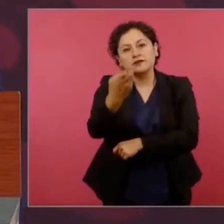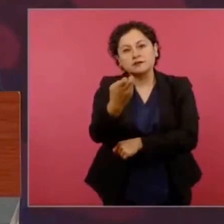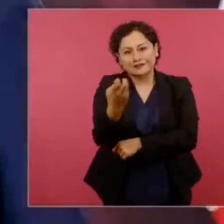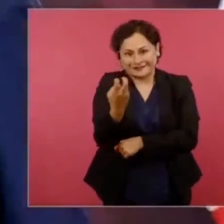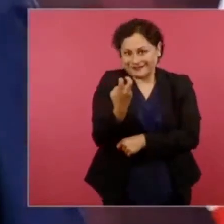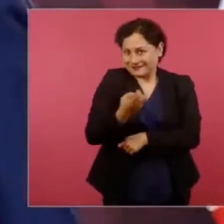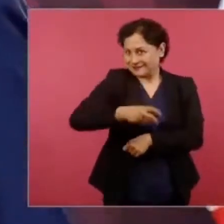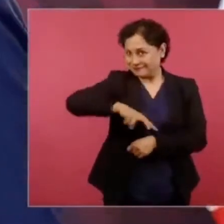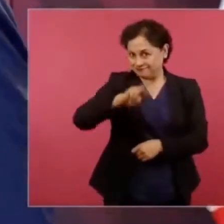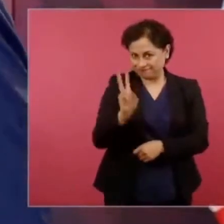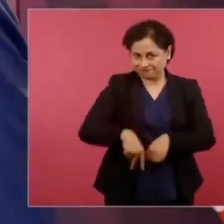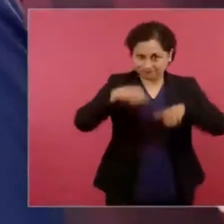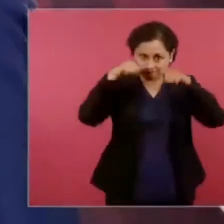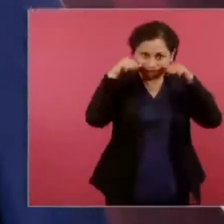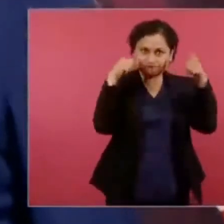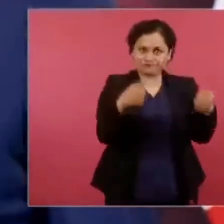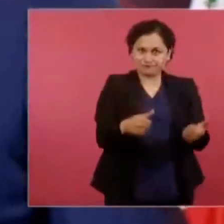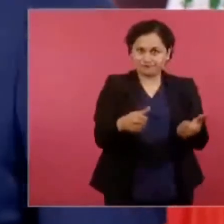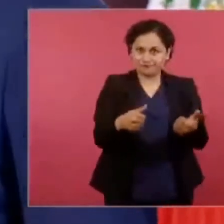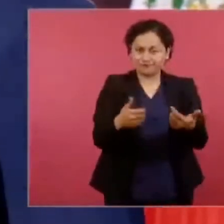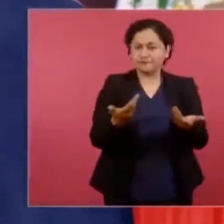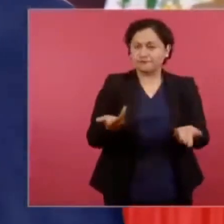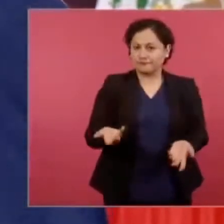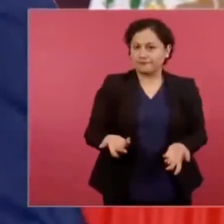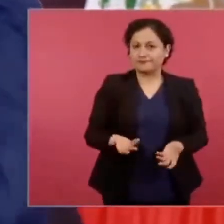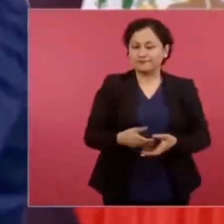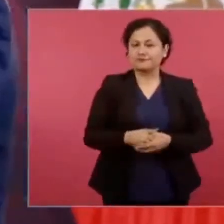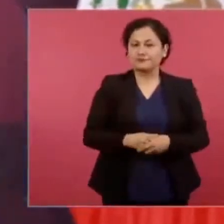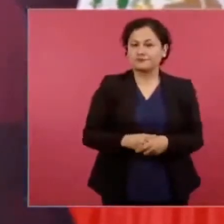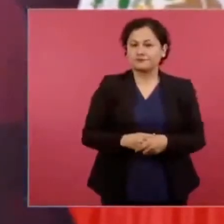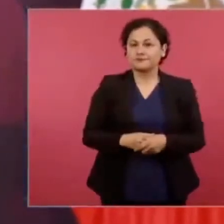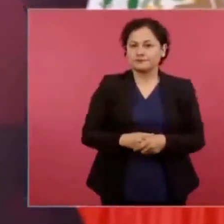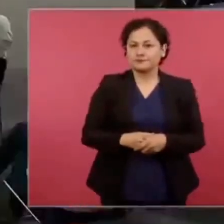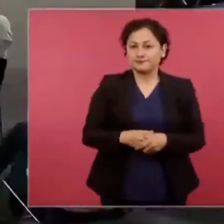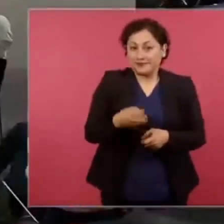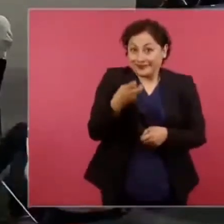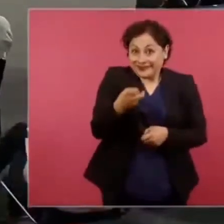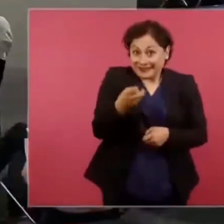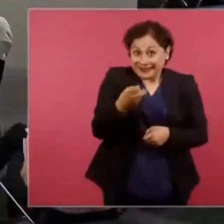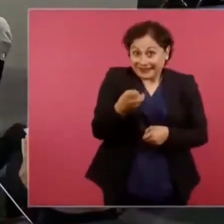Y lo que debe hacerse es atender eso.